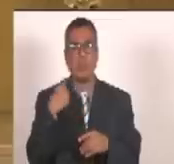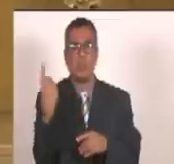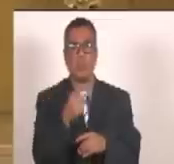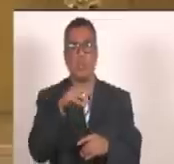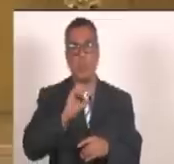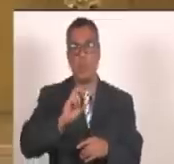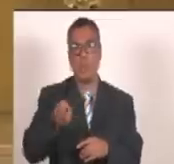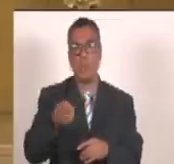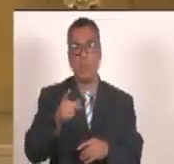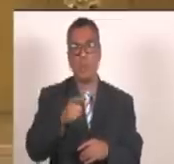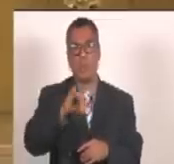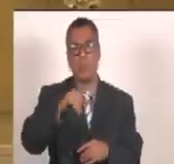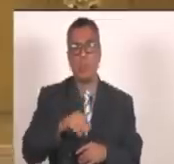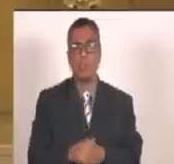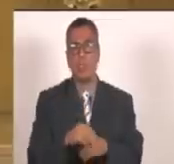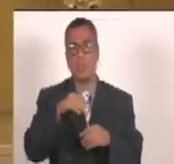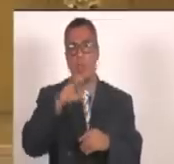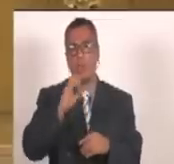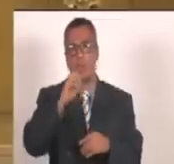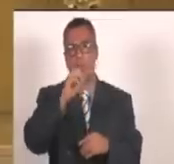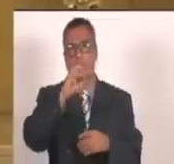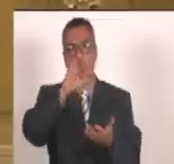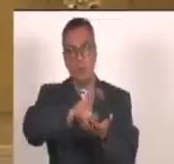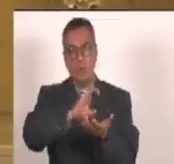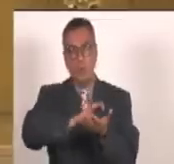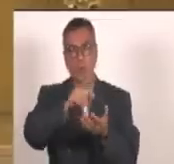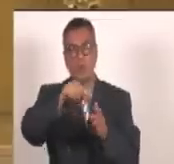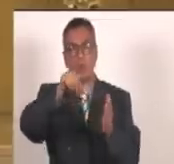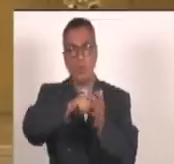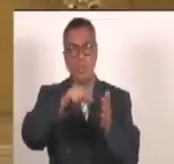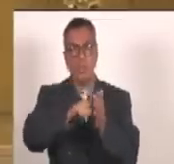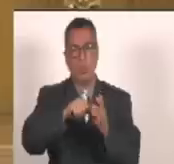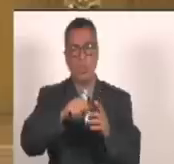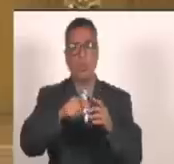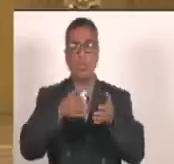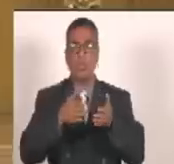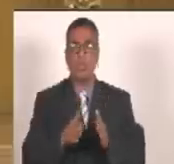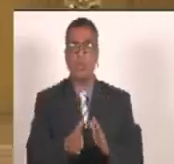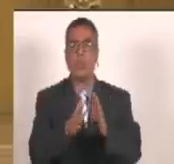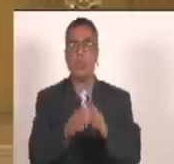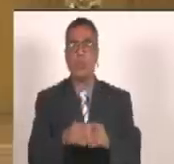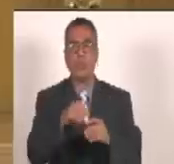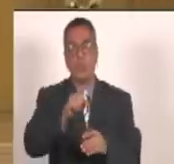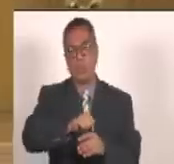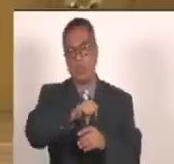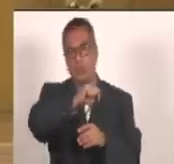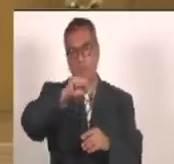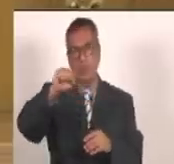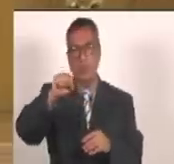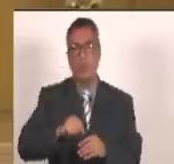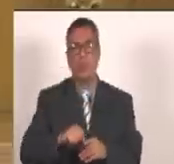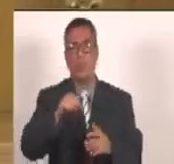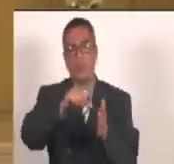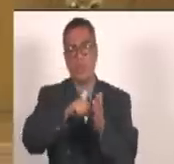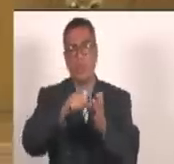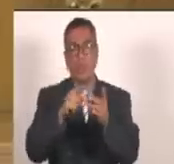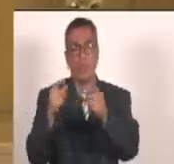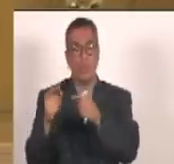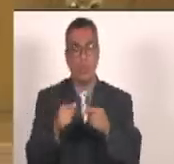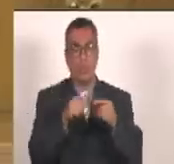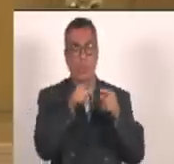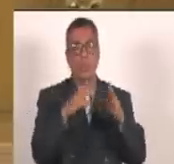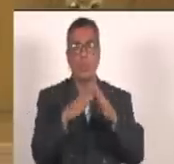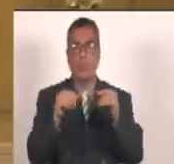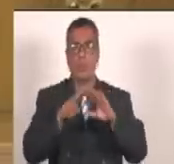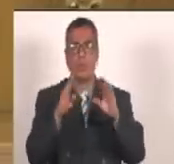llegamos a Shanghái. Shanghái, una ciudad también, capital financiera del Oriente. Capital financiera casi